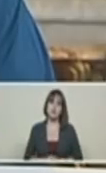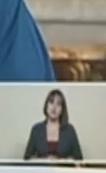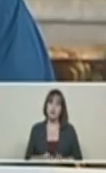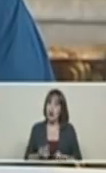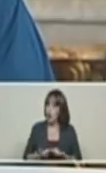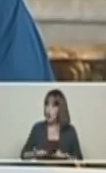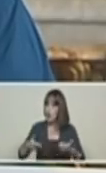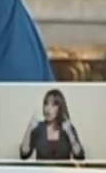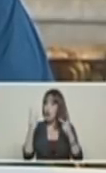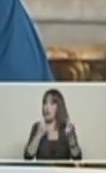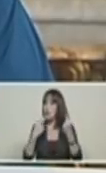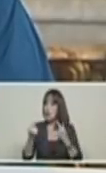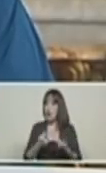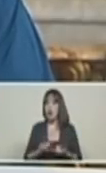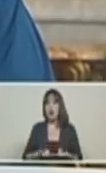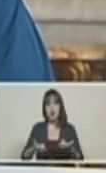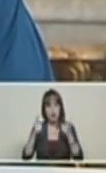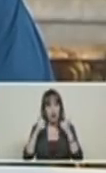Liberen a Willy, ¿qué dicen?